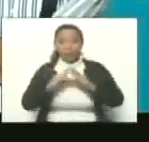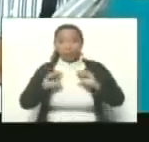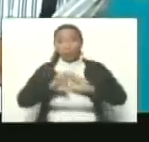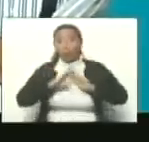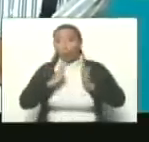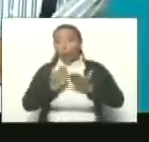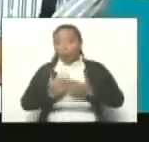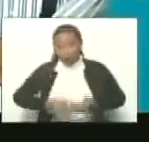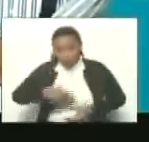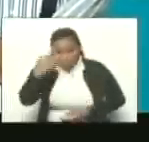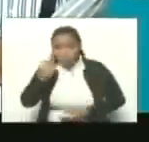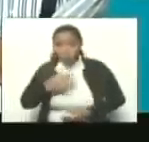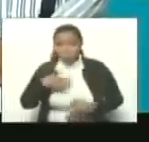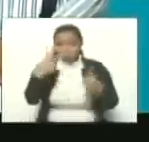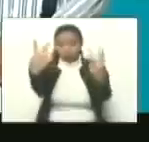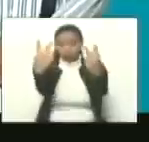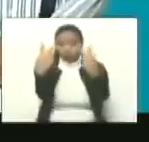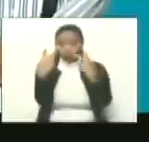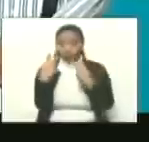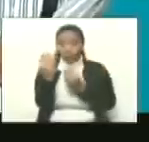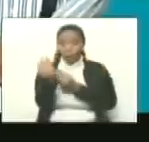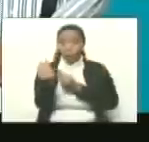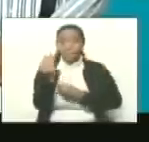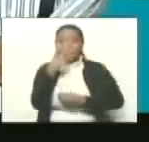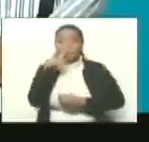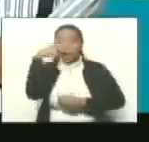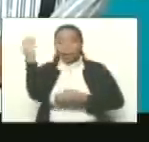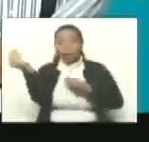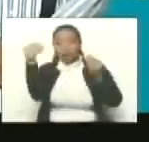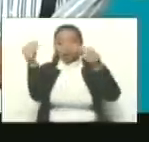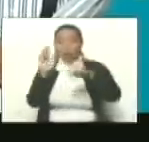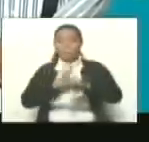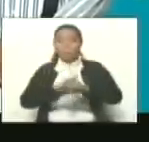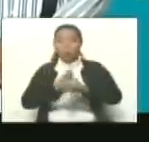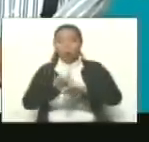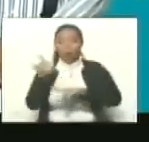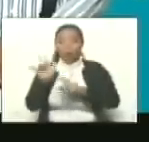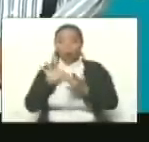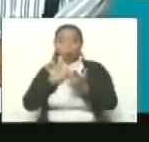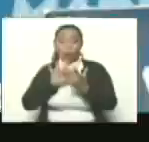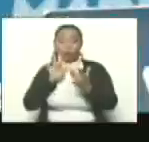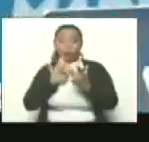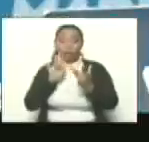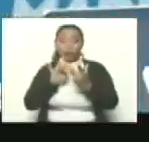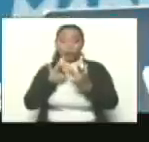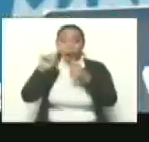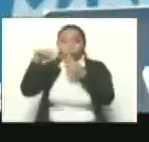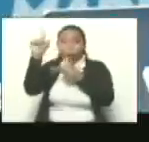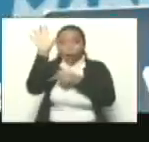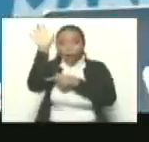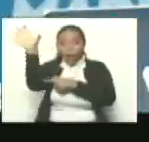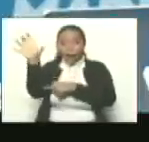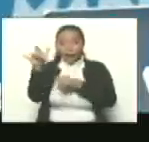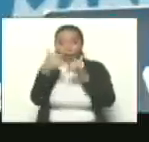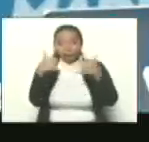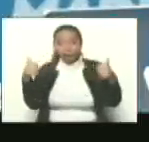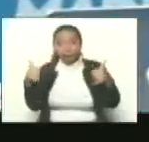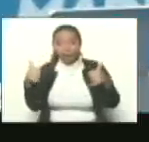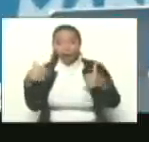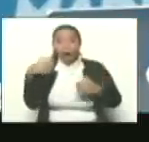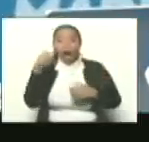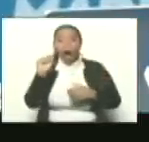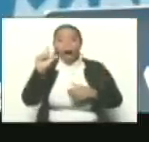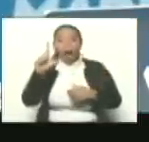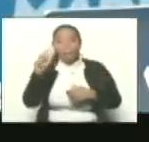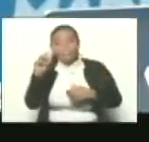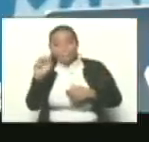árabe va a poder ver con Maduro Más, porque va a ser retransmitido por la cadena Al Mayadín. Con